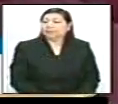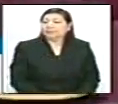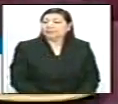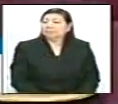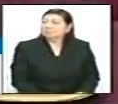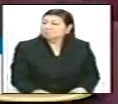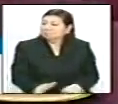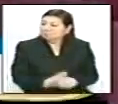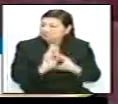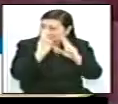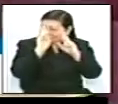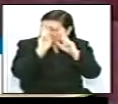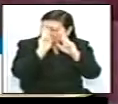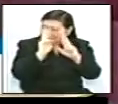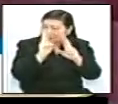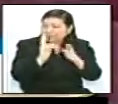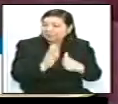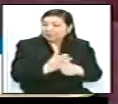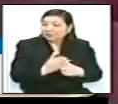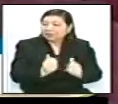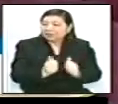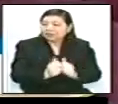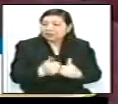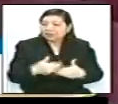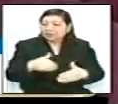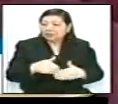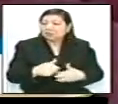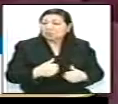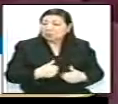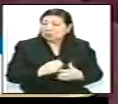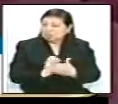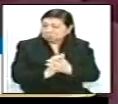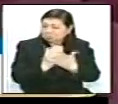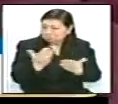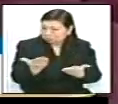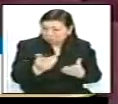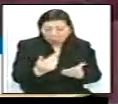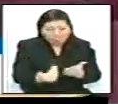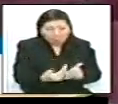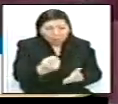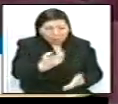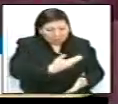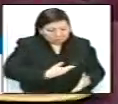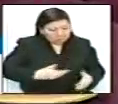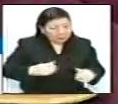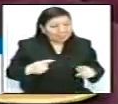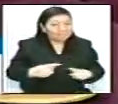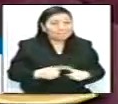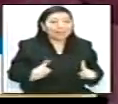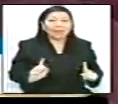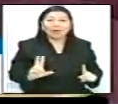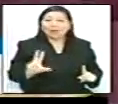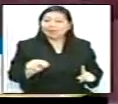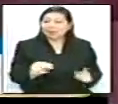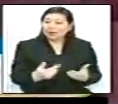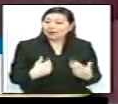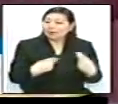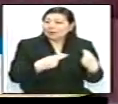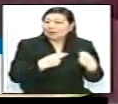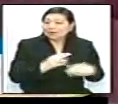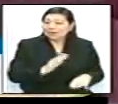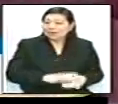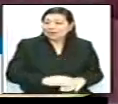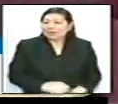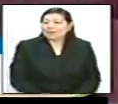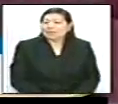con absoluta legitimidad de participar en una contienda electoral y yo saludo el ánimo democrático. Pero no vamos a ser irresponsables en